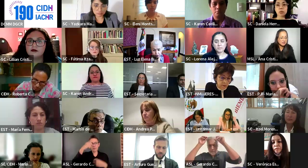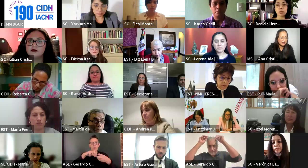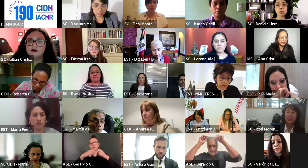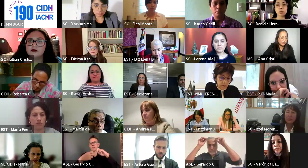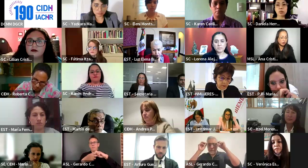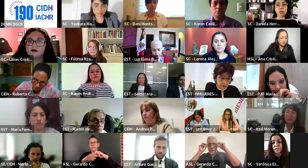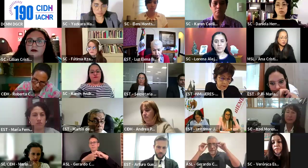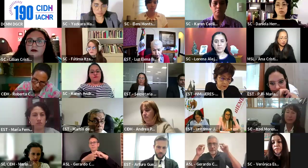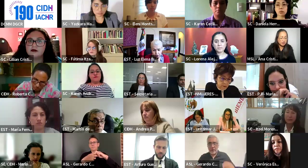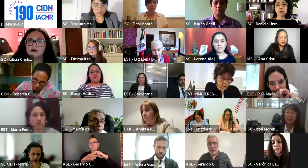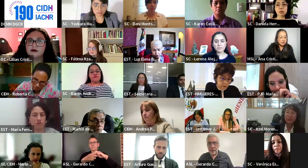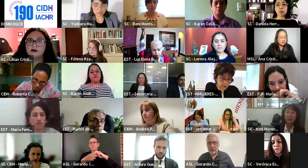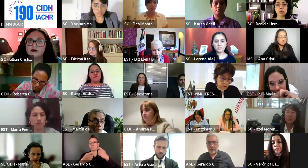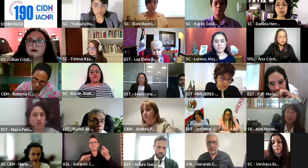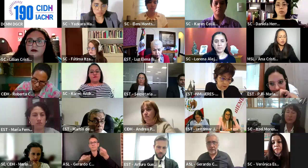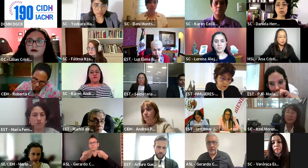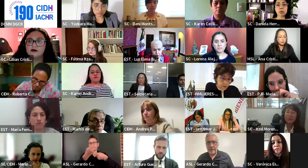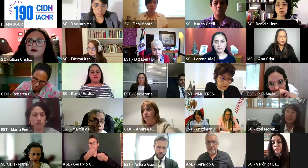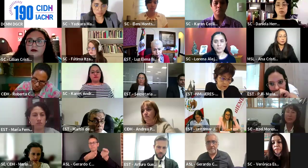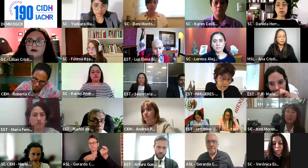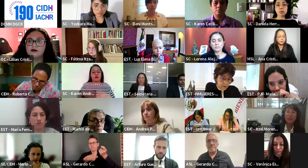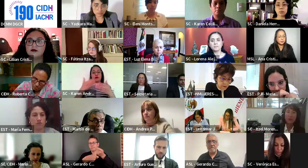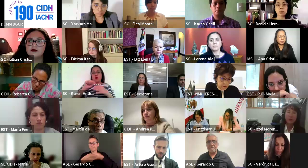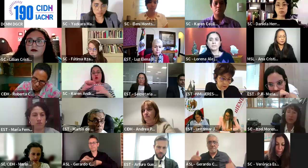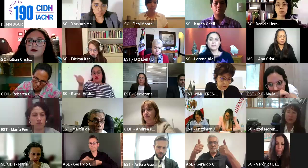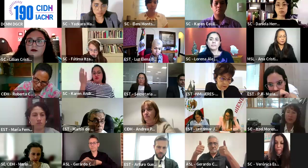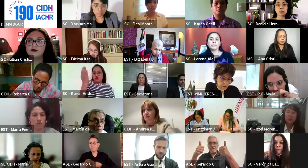atención especializada para mujeres sordas, y ese fue el problema.